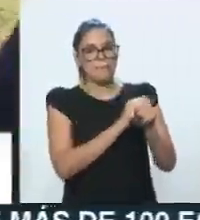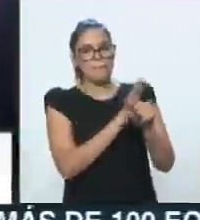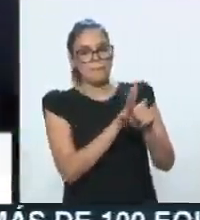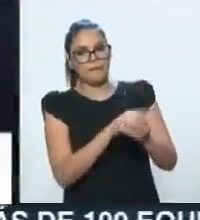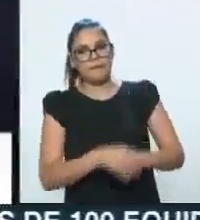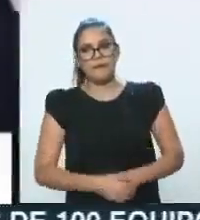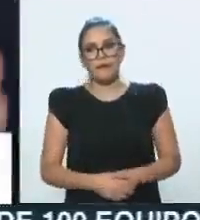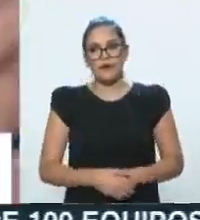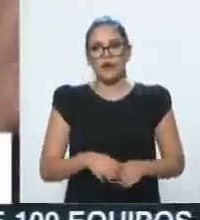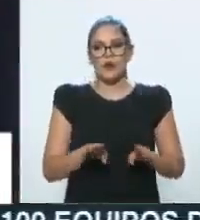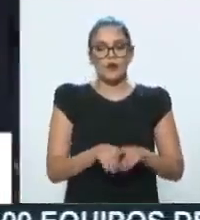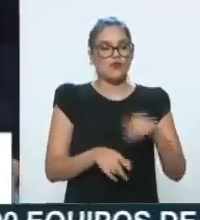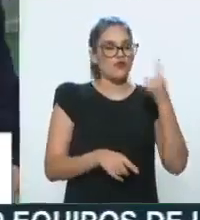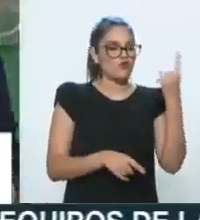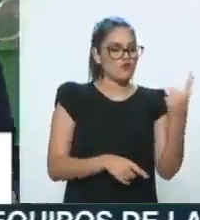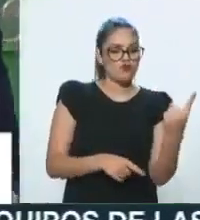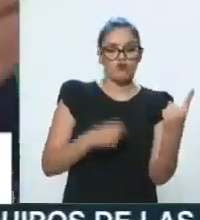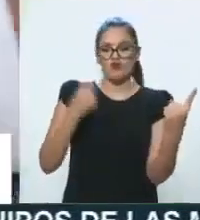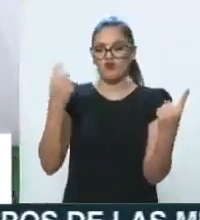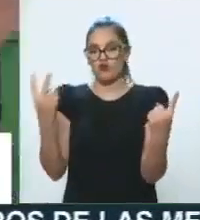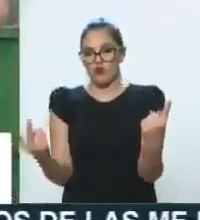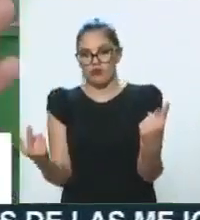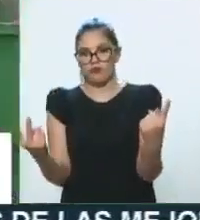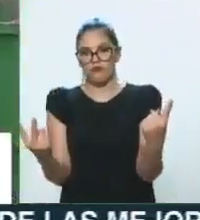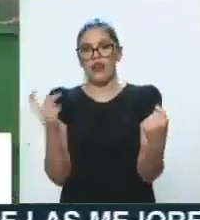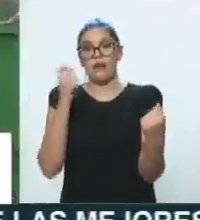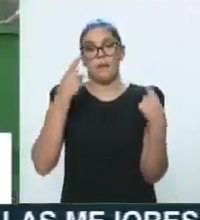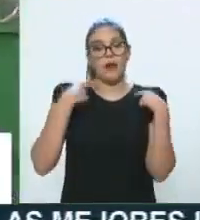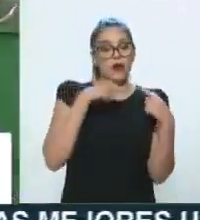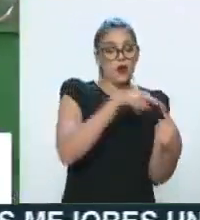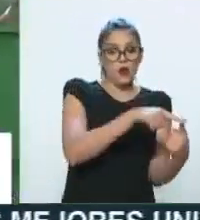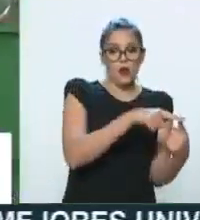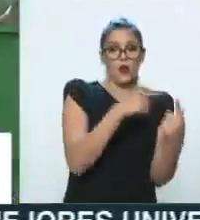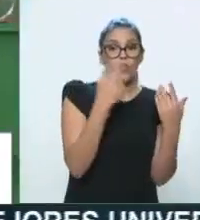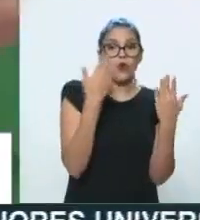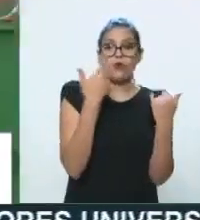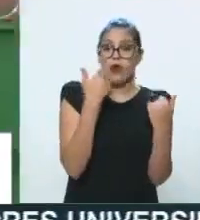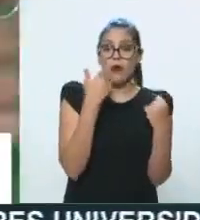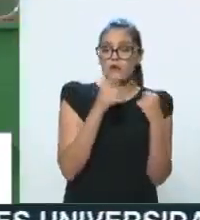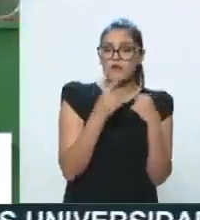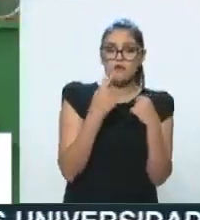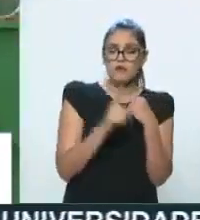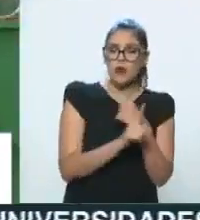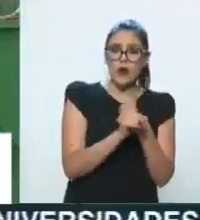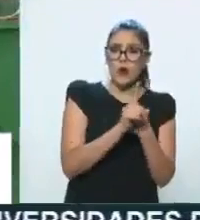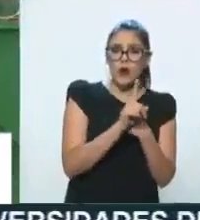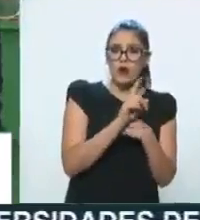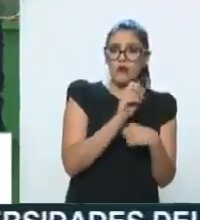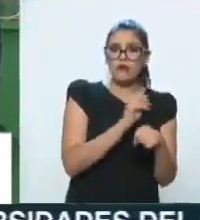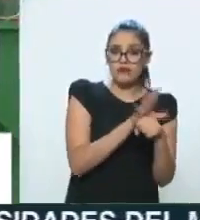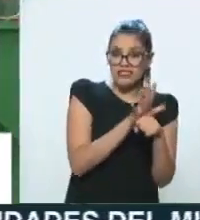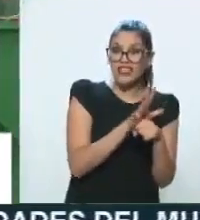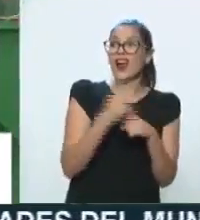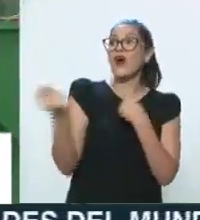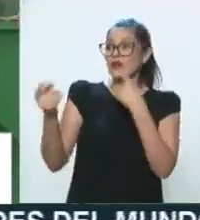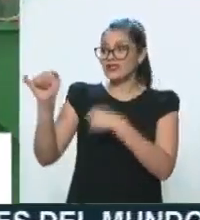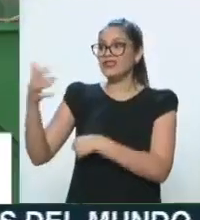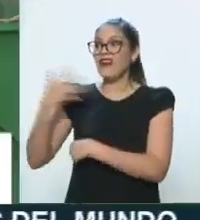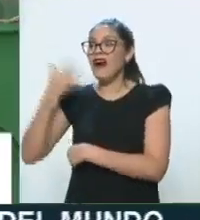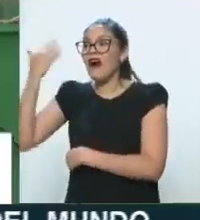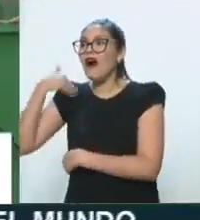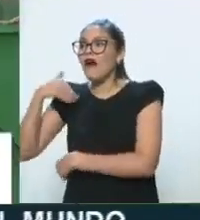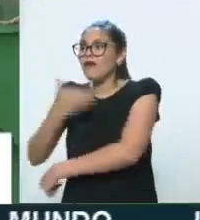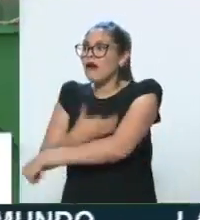dos, digamos. En dos, tenemos dividido dos. Uno para la gente que no trae este problema es COVID y otro para pacientes que han tenido contacto COVID